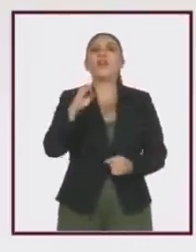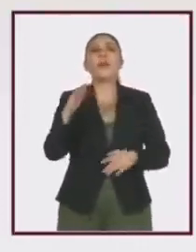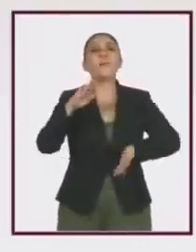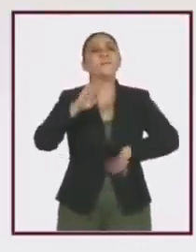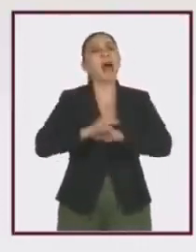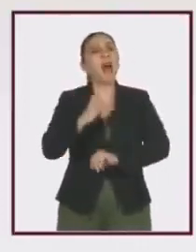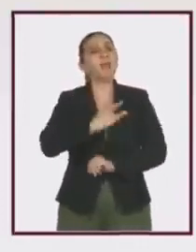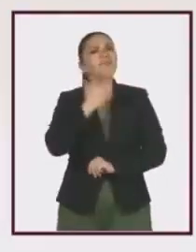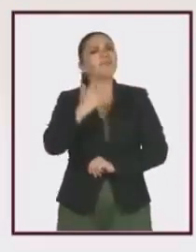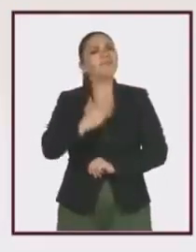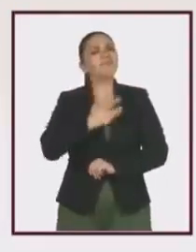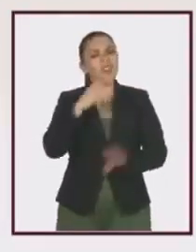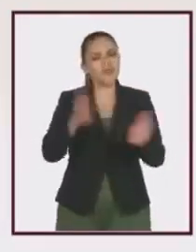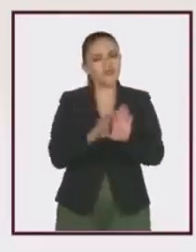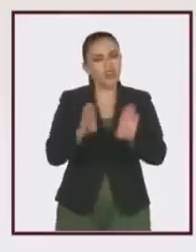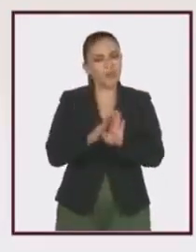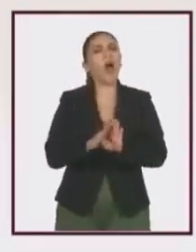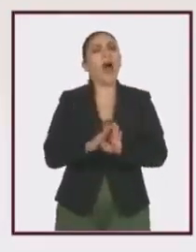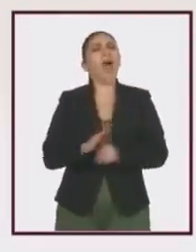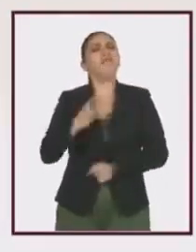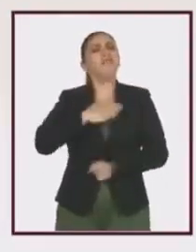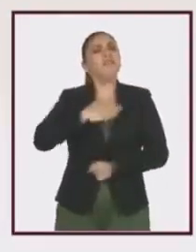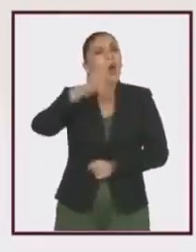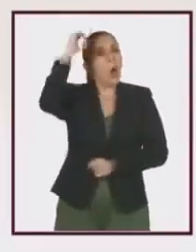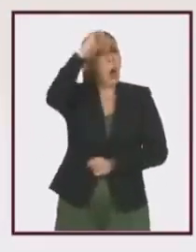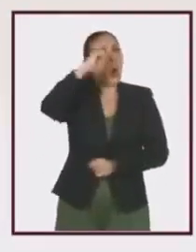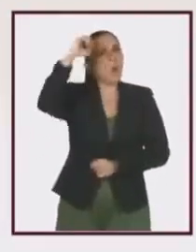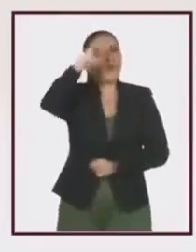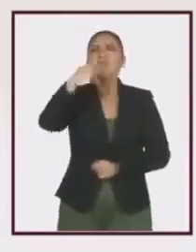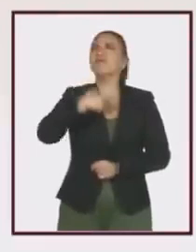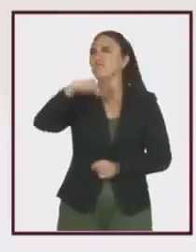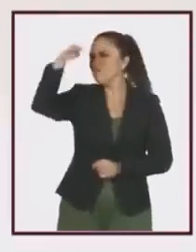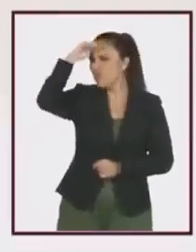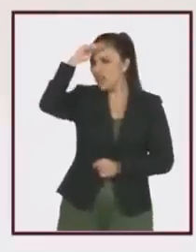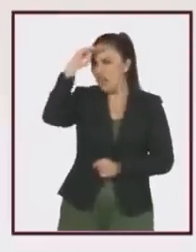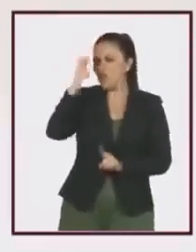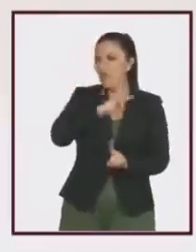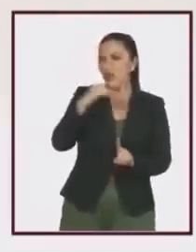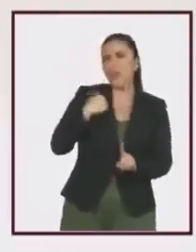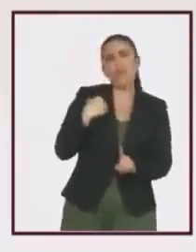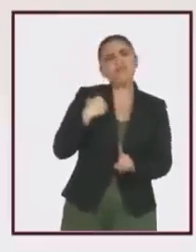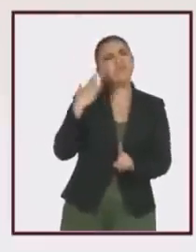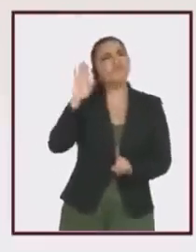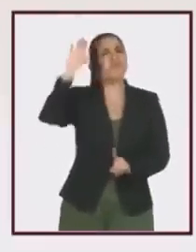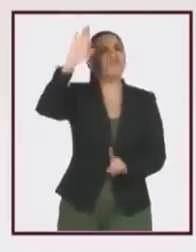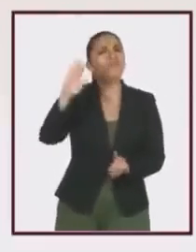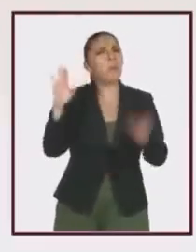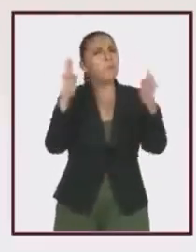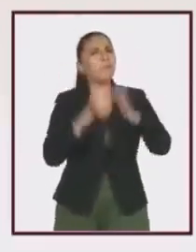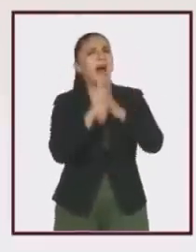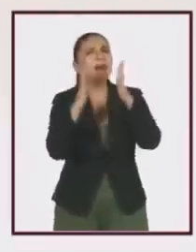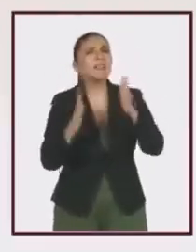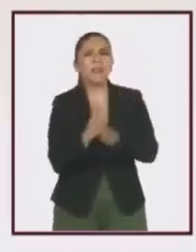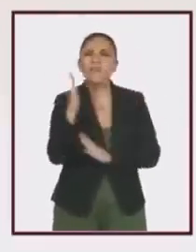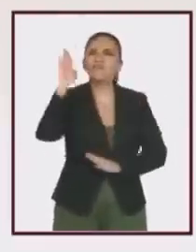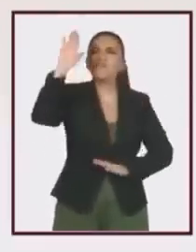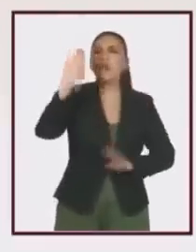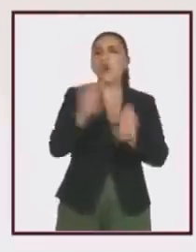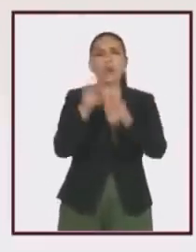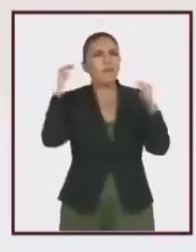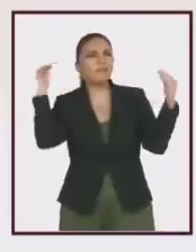forjarse una opinión y un pensamiento crítico y pueda argumentar. Que este es uno de